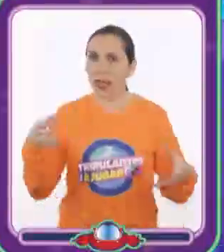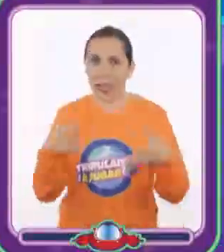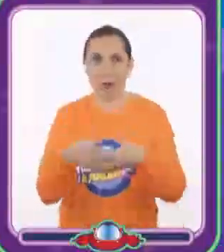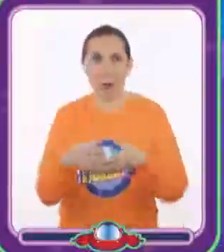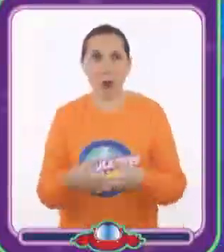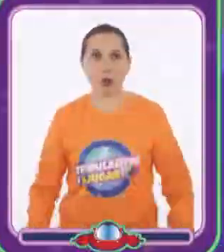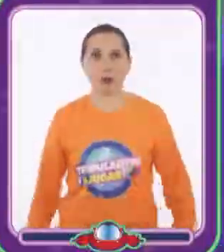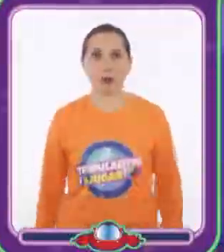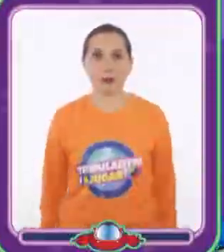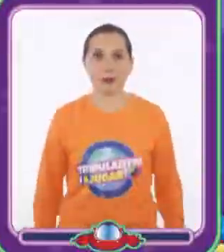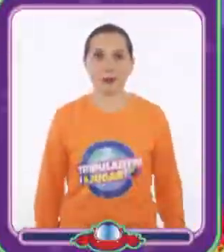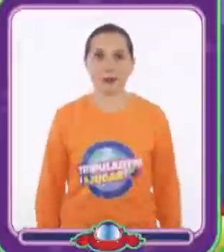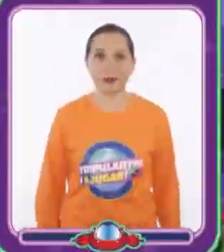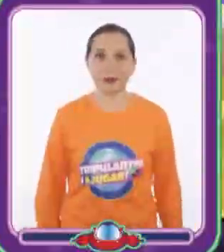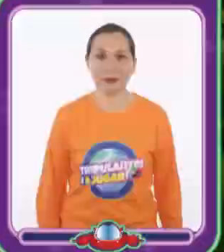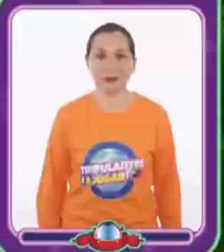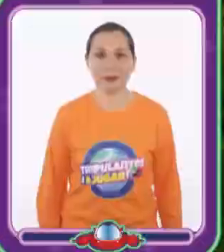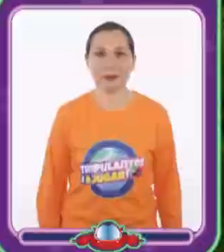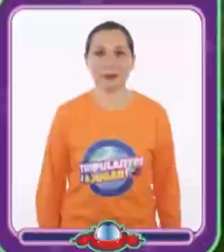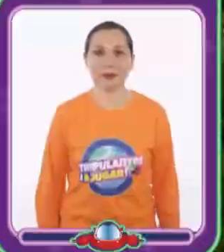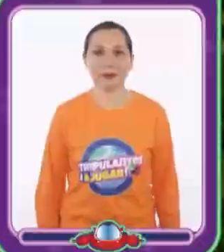bien, tripulación!